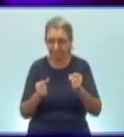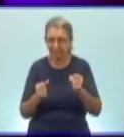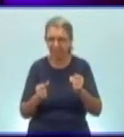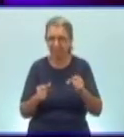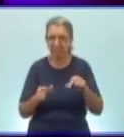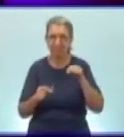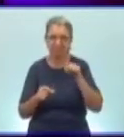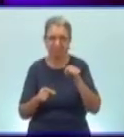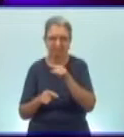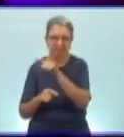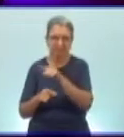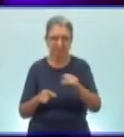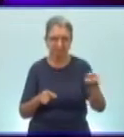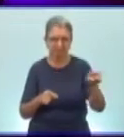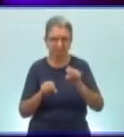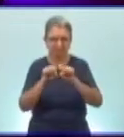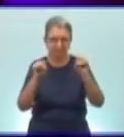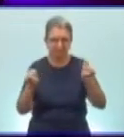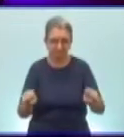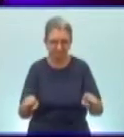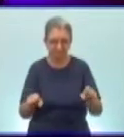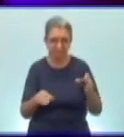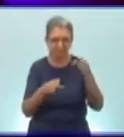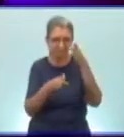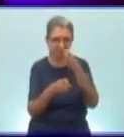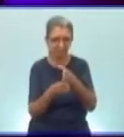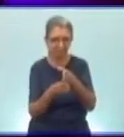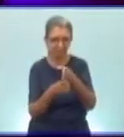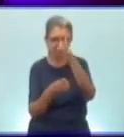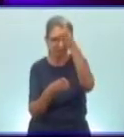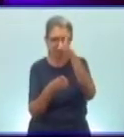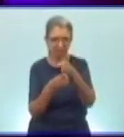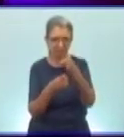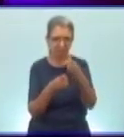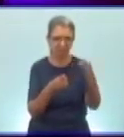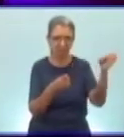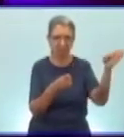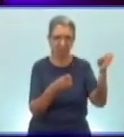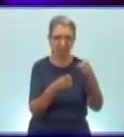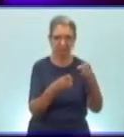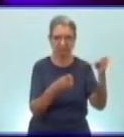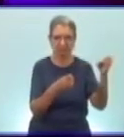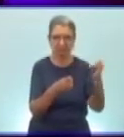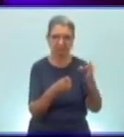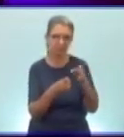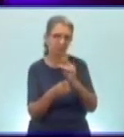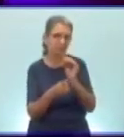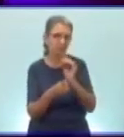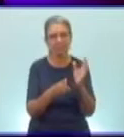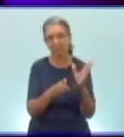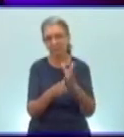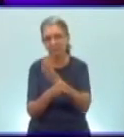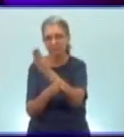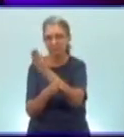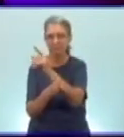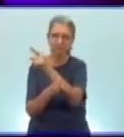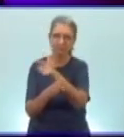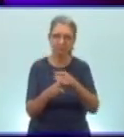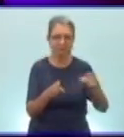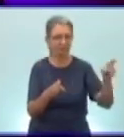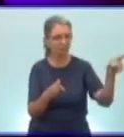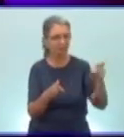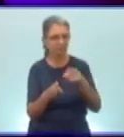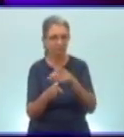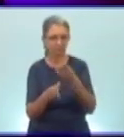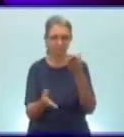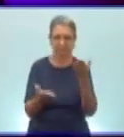sistema oscilatorio rebasa la posición de equilibrio, siempre va a estar indicada la fuerza en el sentido, o sea, buscando siempre la posición de equilibrio. Por